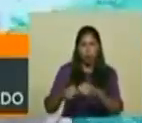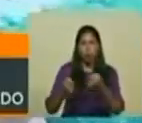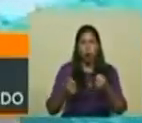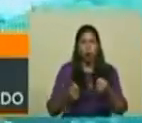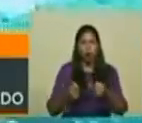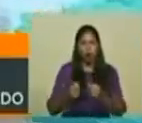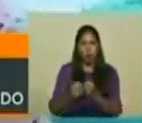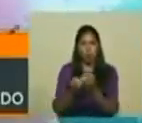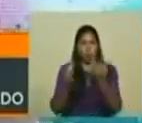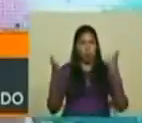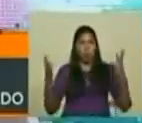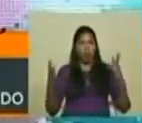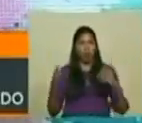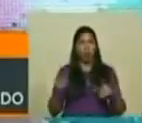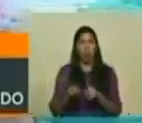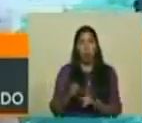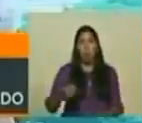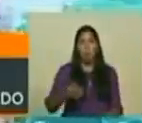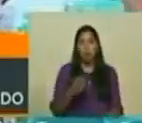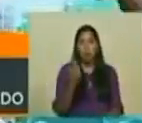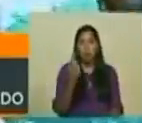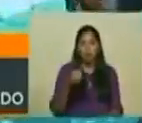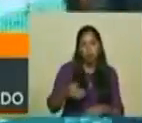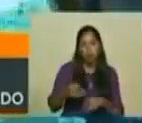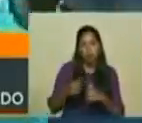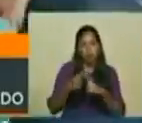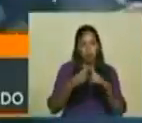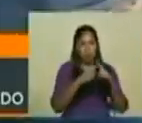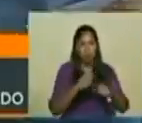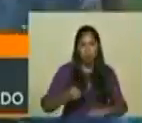María Rosa, nuestra jefa del sistema de misiones.